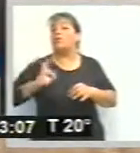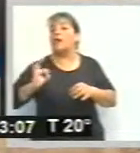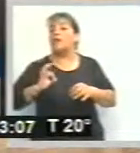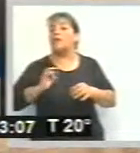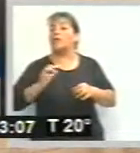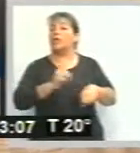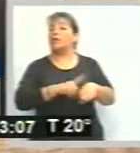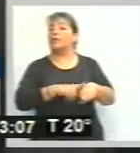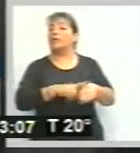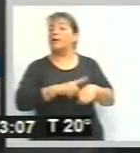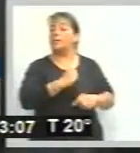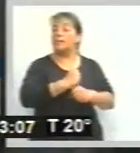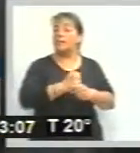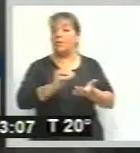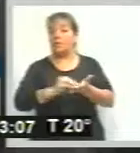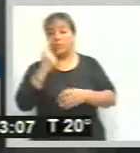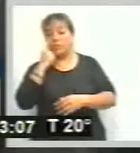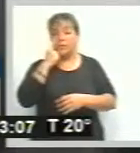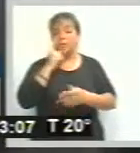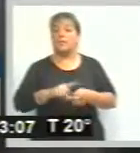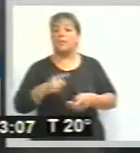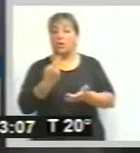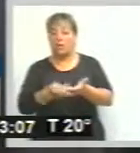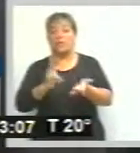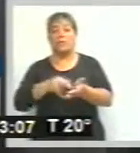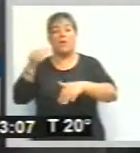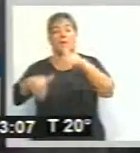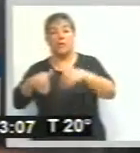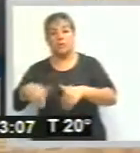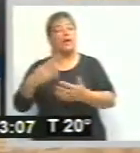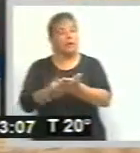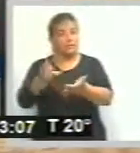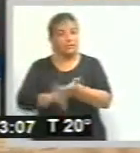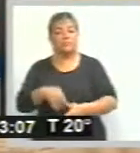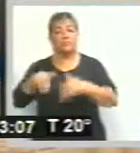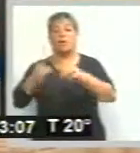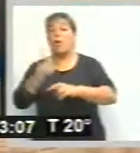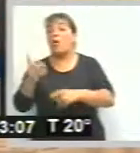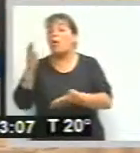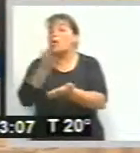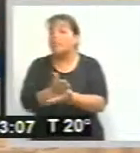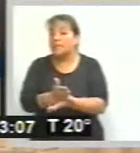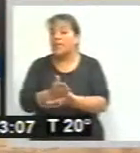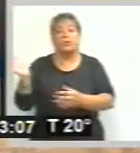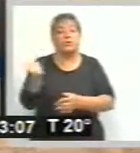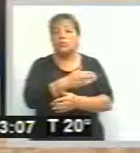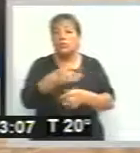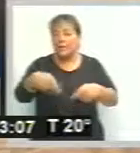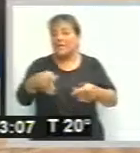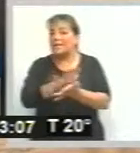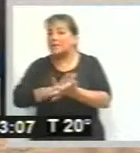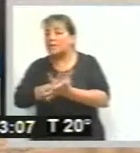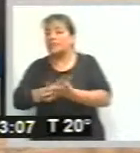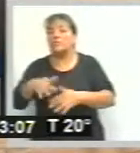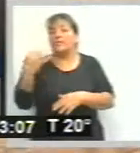concejales, la reelección indefinida como una hipótesis que hay que erradicar o limitar, y bueno, todas estas cosas tienen que